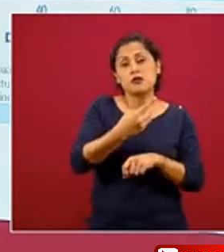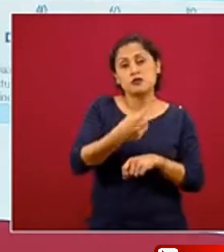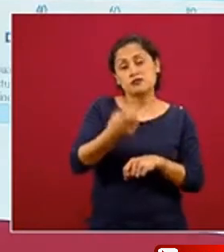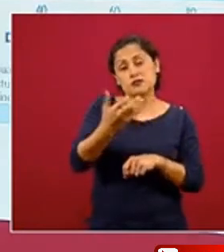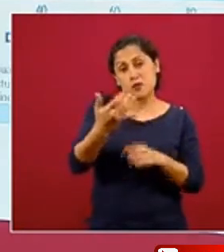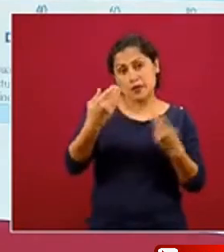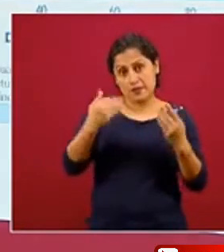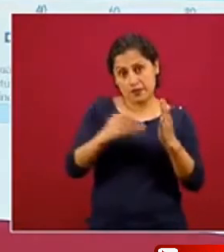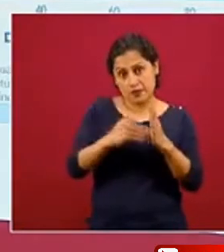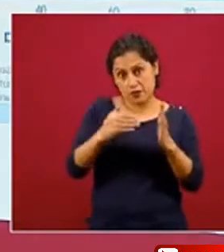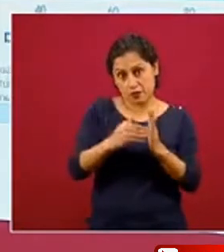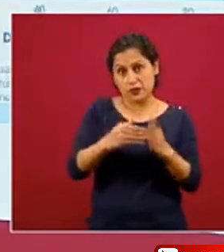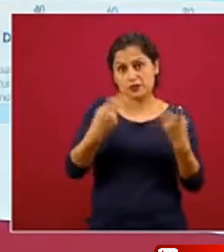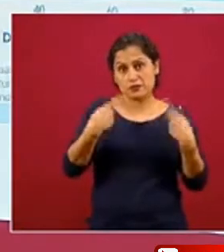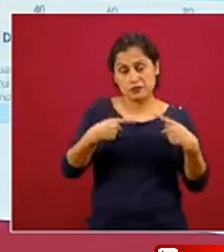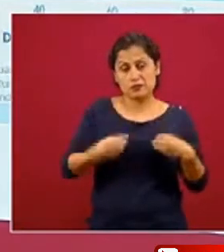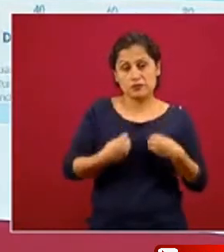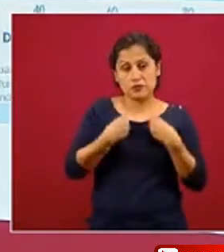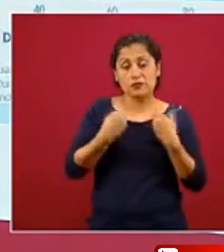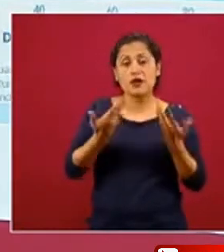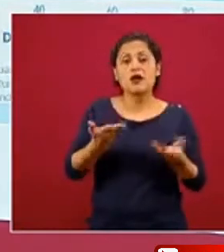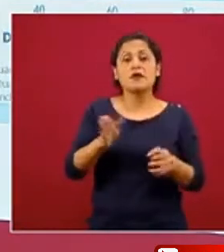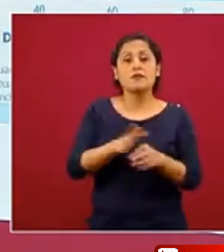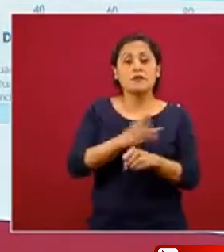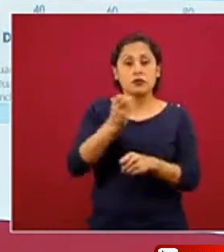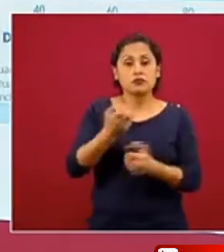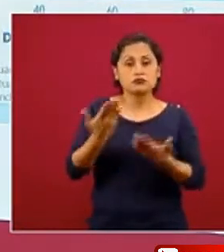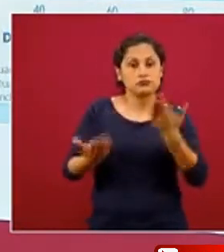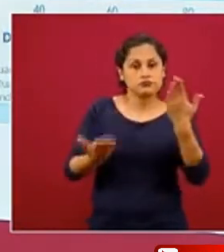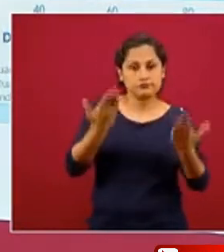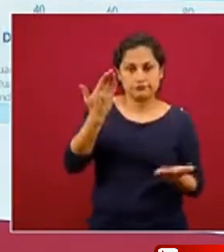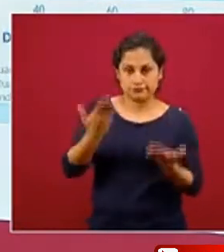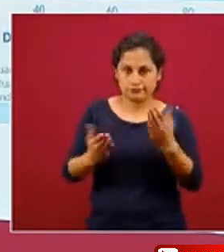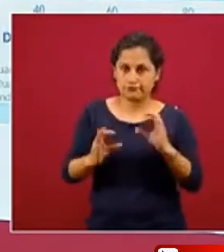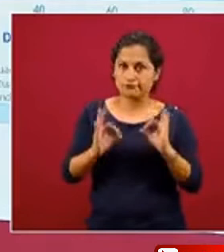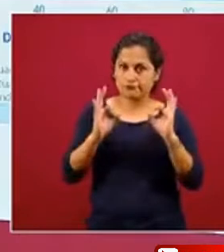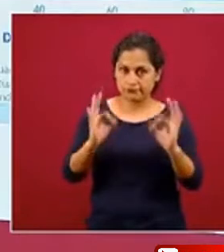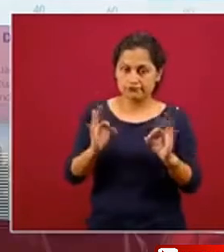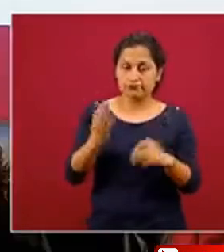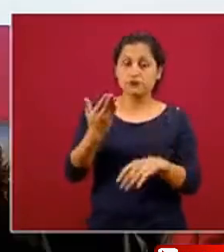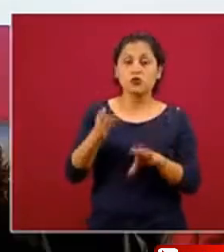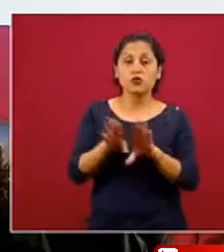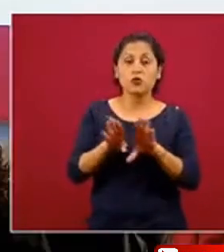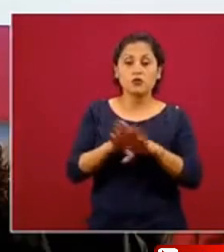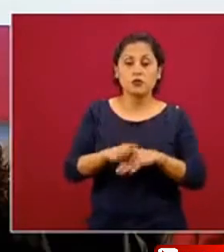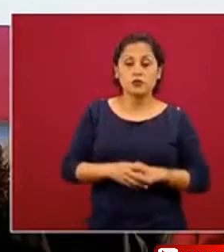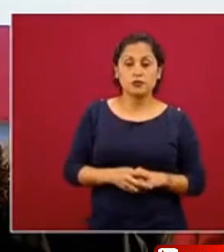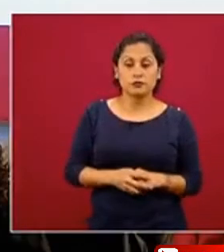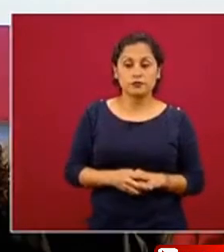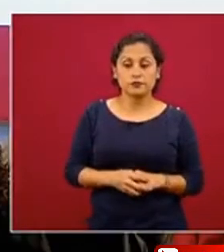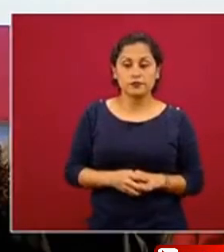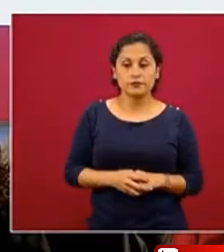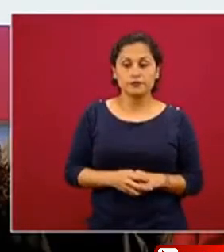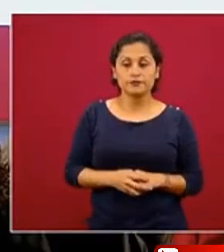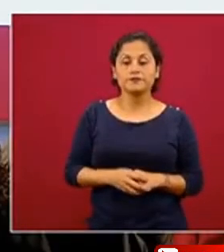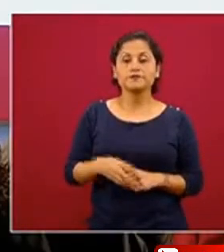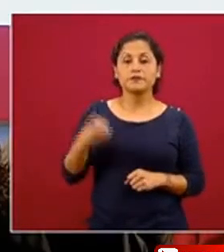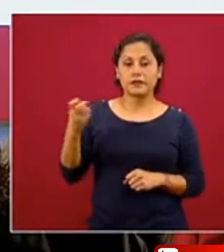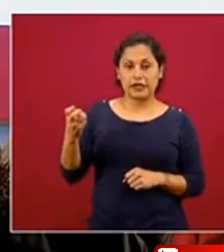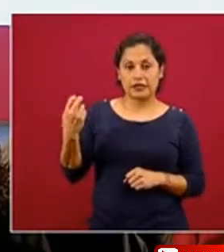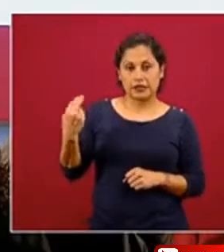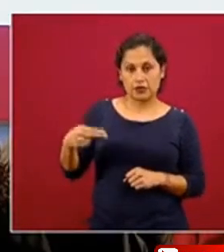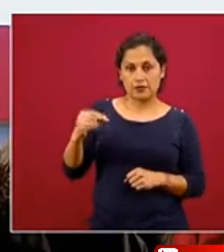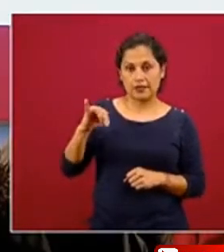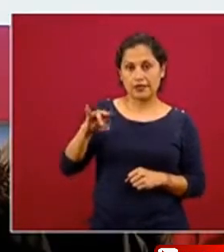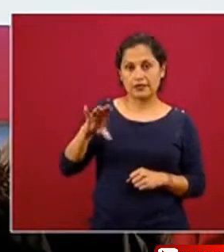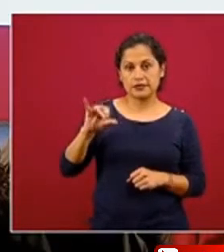Entonces, para que se puedan comparar de manera equilibrada, de manera adecuada, se usa este índice que se llama incidencia